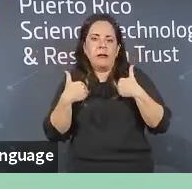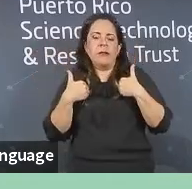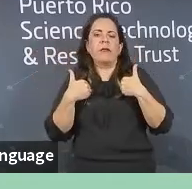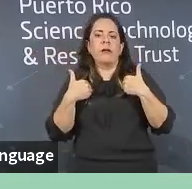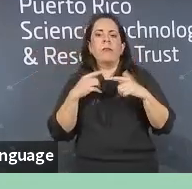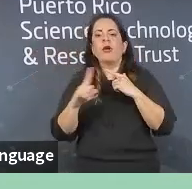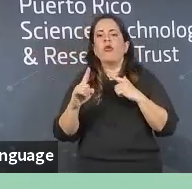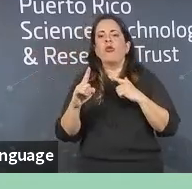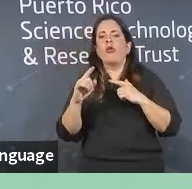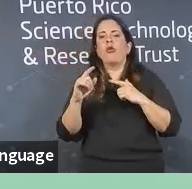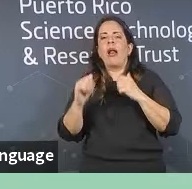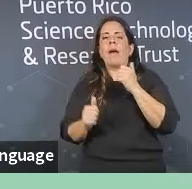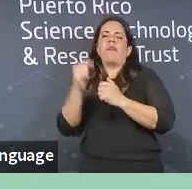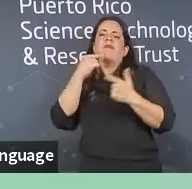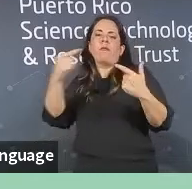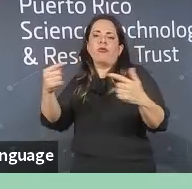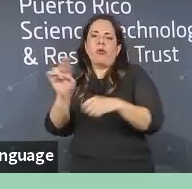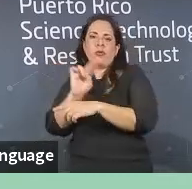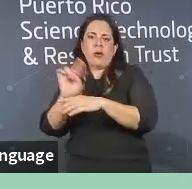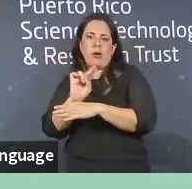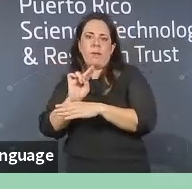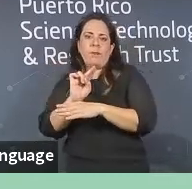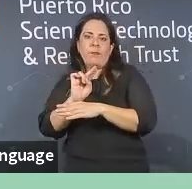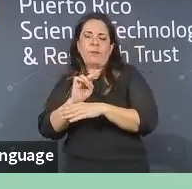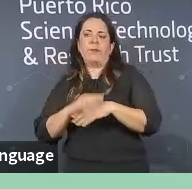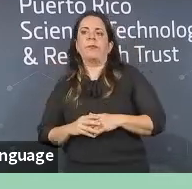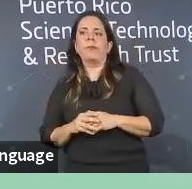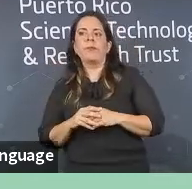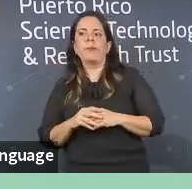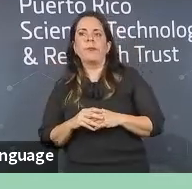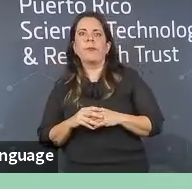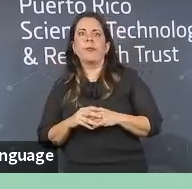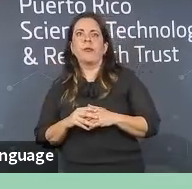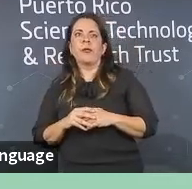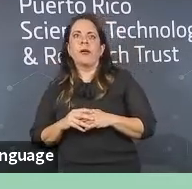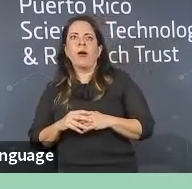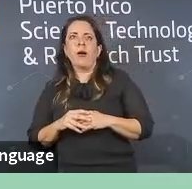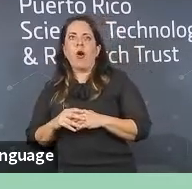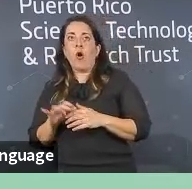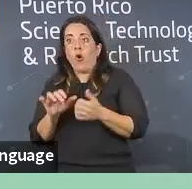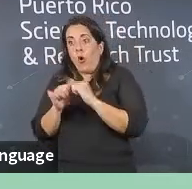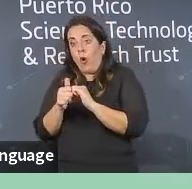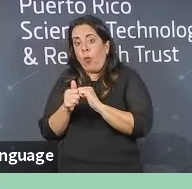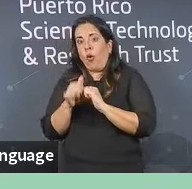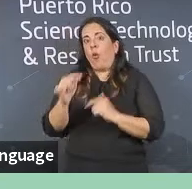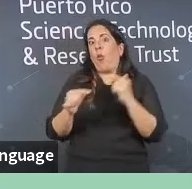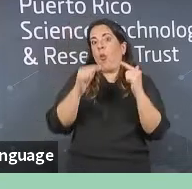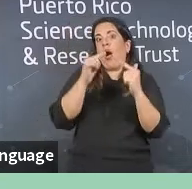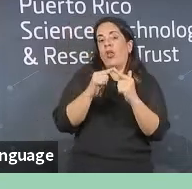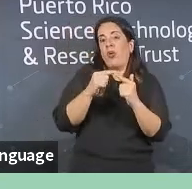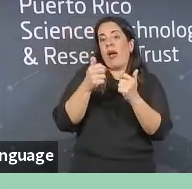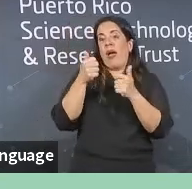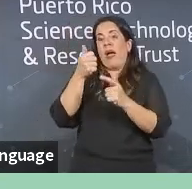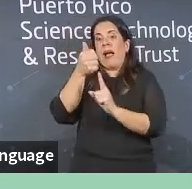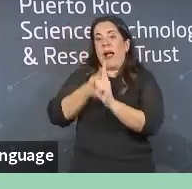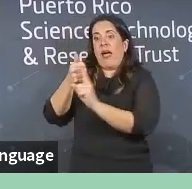las que son comúnmente utilizadas y simplemente su uso. ¿Okay? ¿Cómo y cuándo utilizar cada equipo? Es una